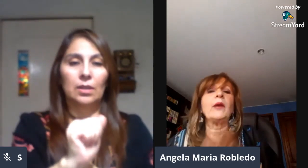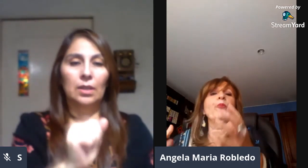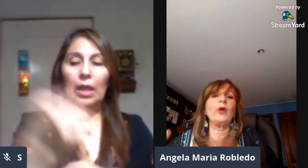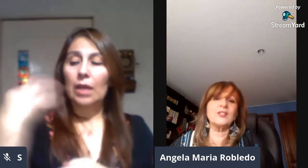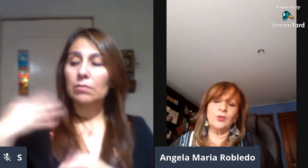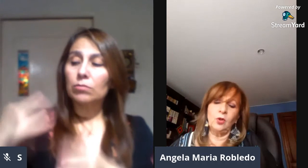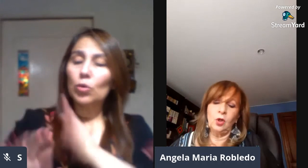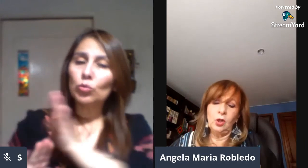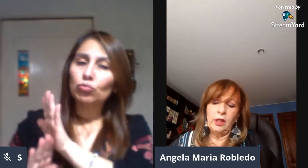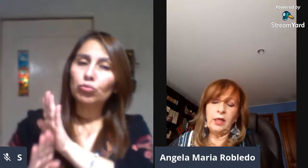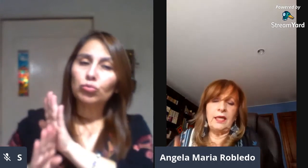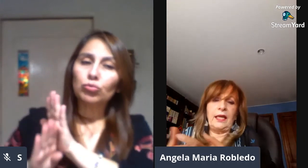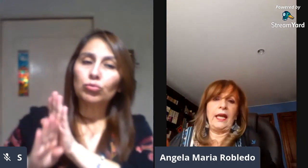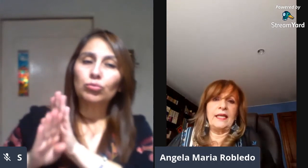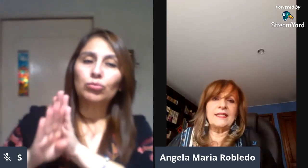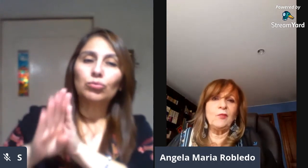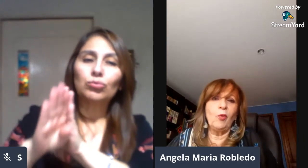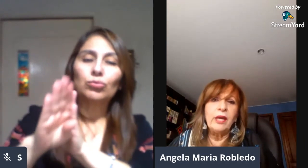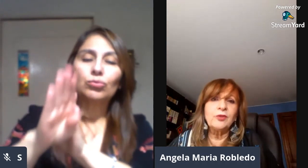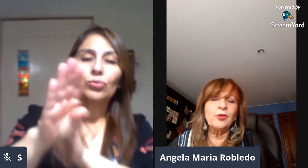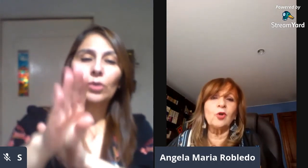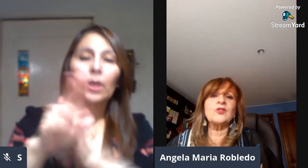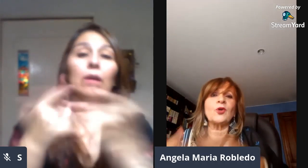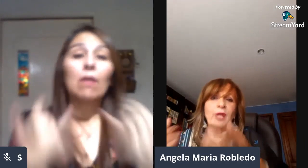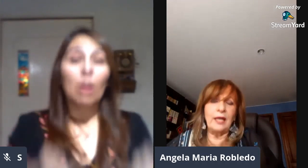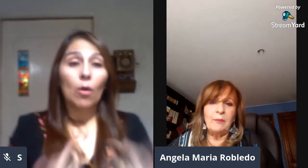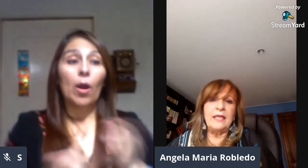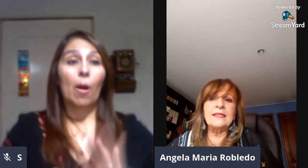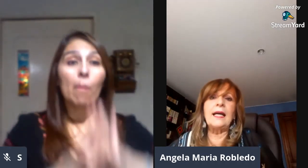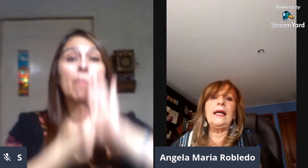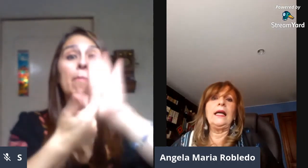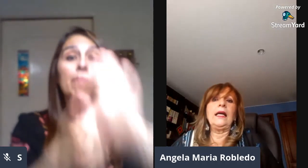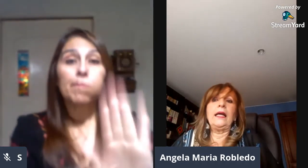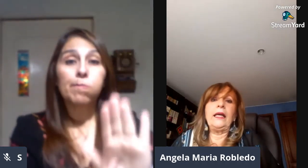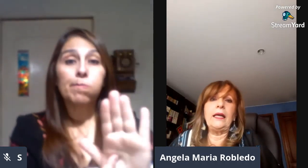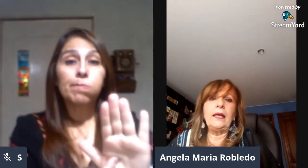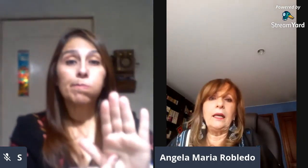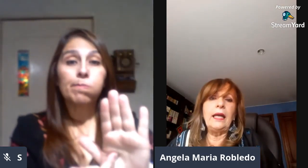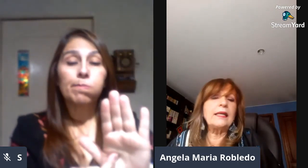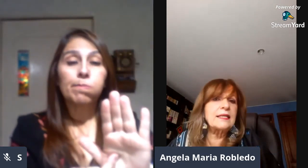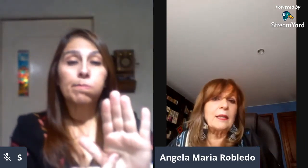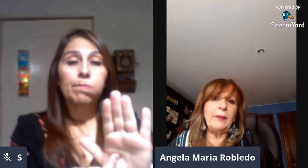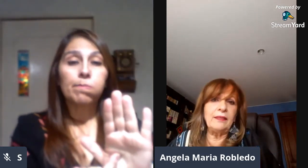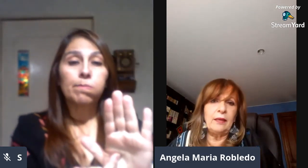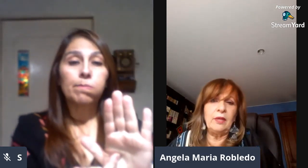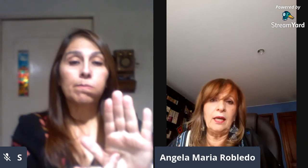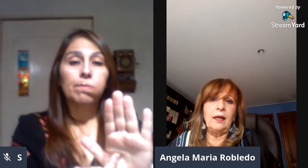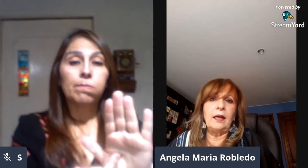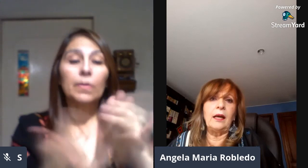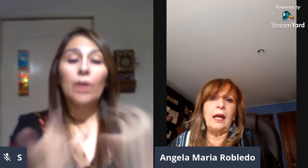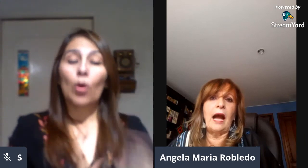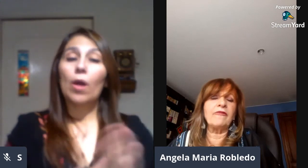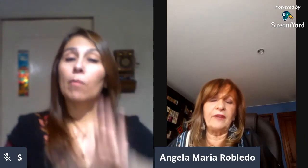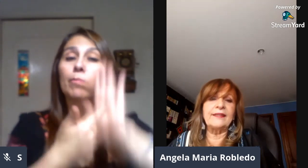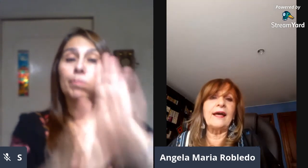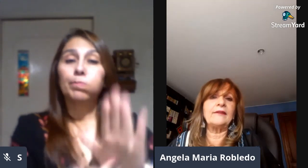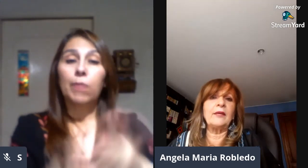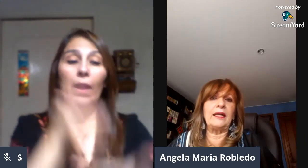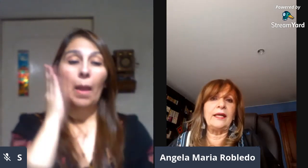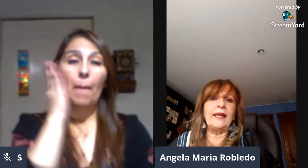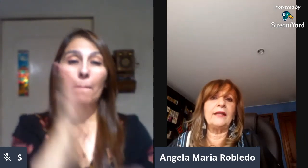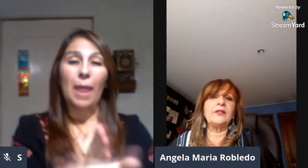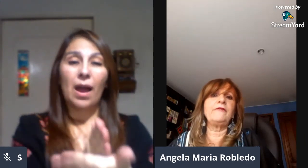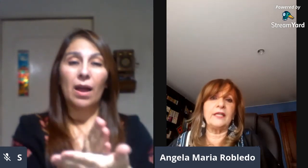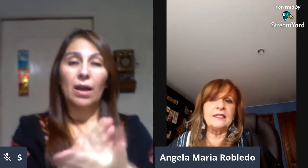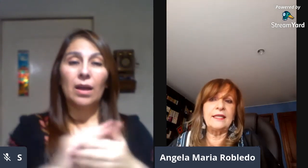desarrollado y que han puesto en este momento sobre la mesa el que esta pandemia afecta